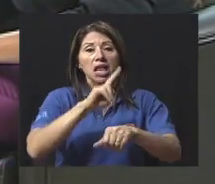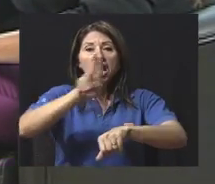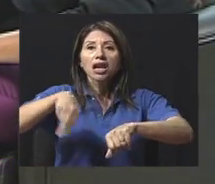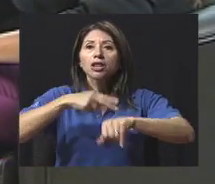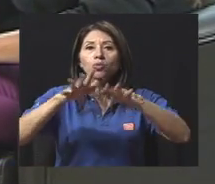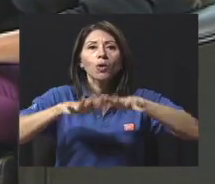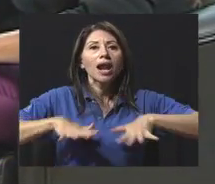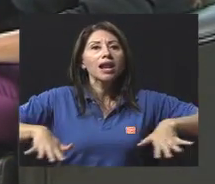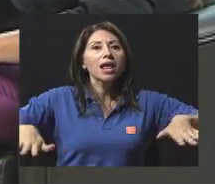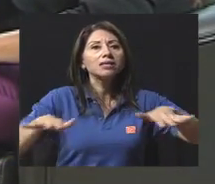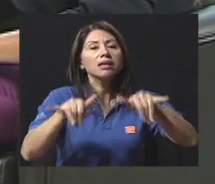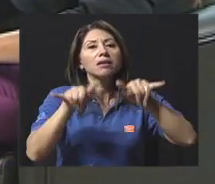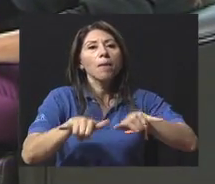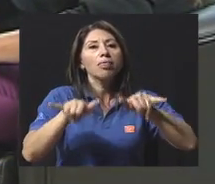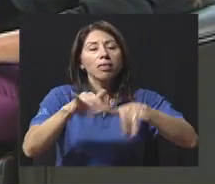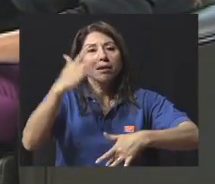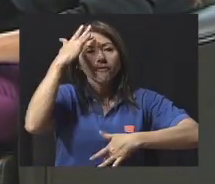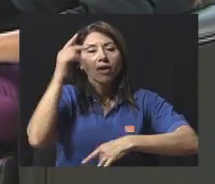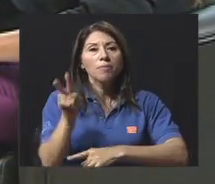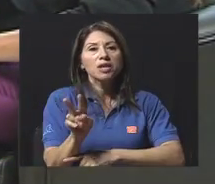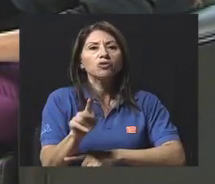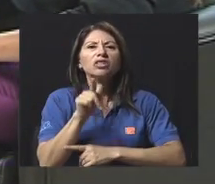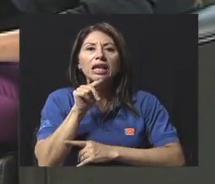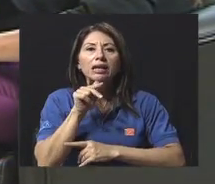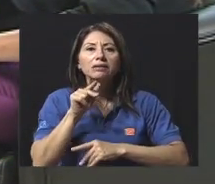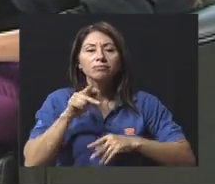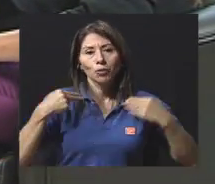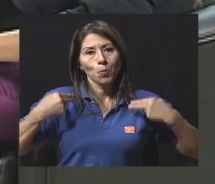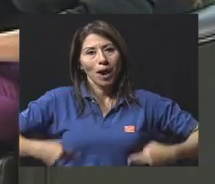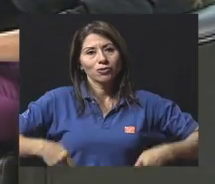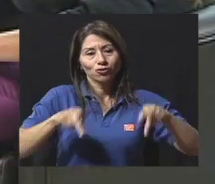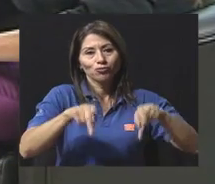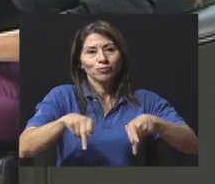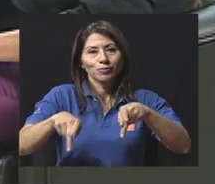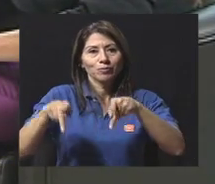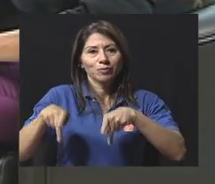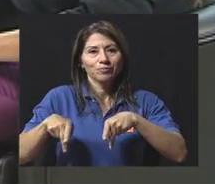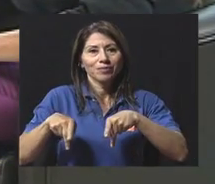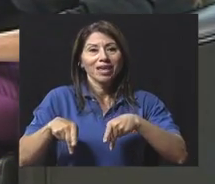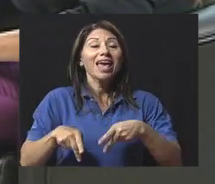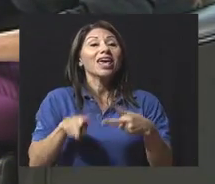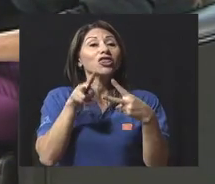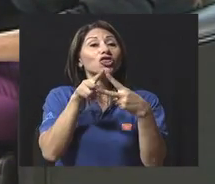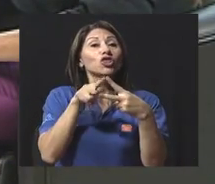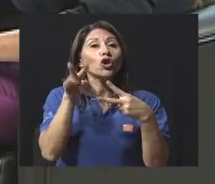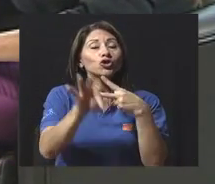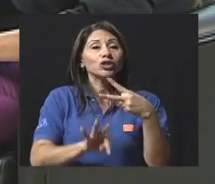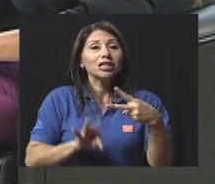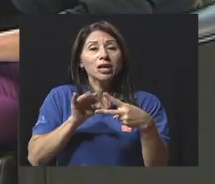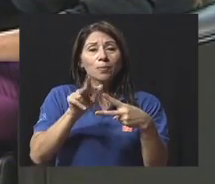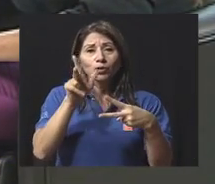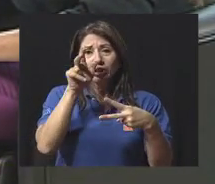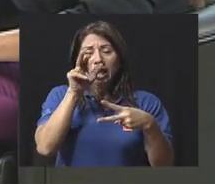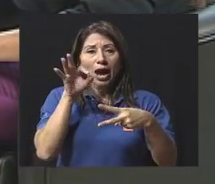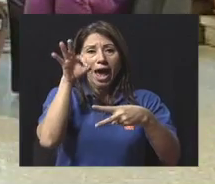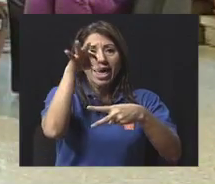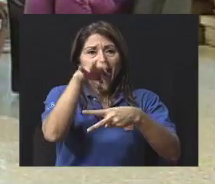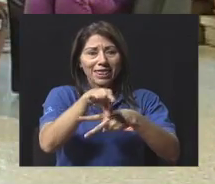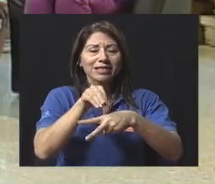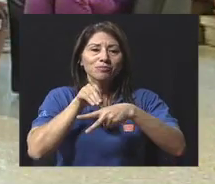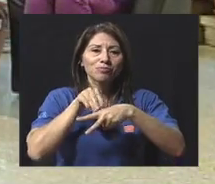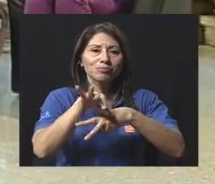naturaleza van a ser los seres humanos y la transmisión va a estar a cargo de dos especies de aedes que son muy comunes en ambientes urbanos